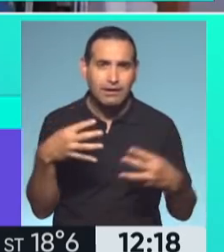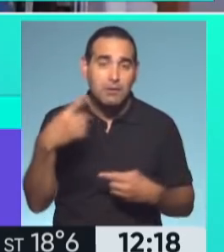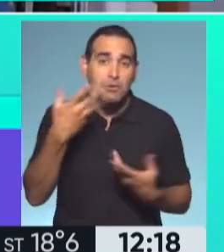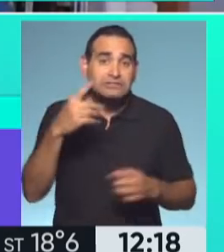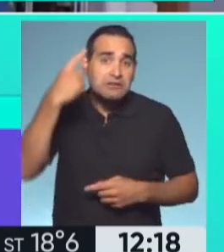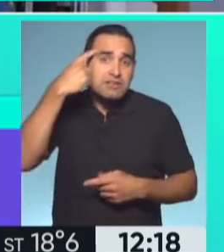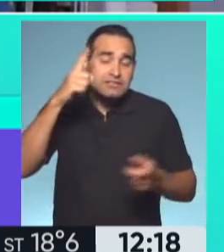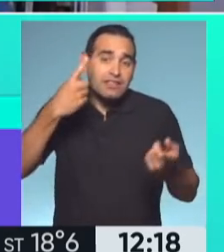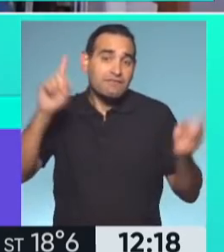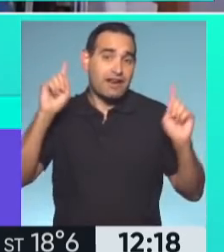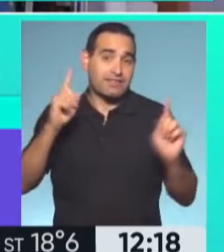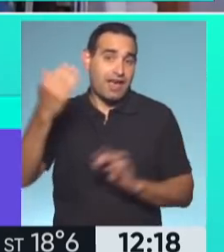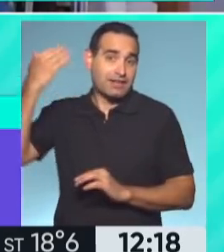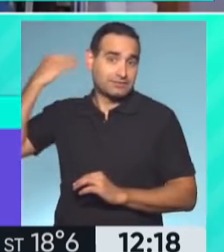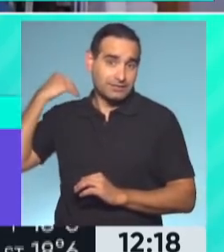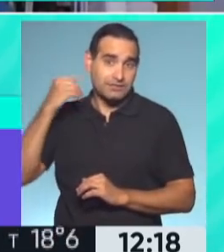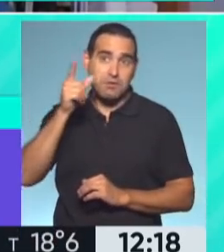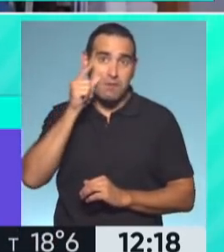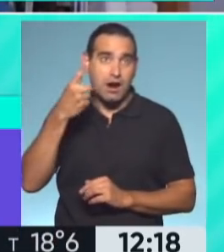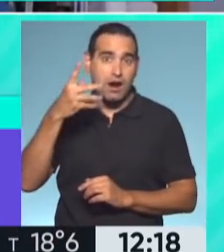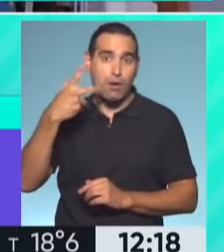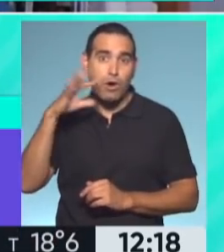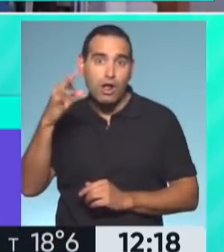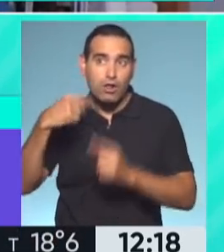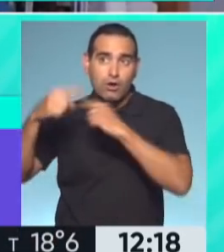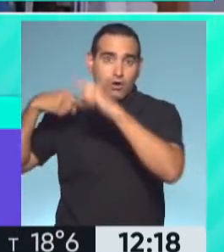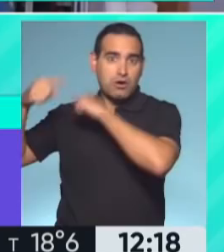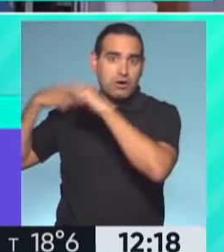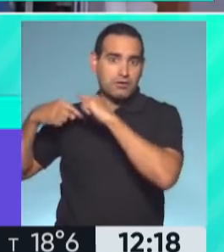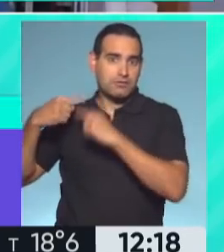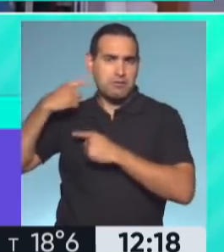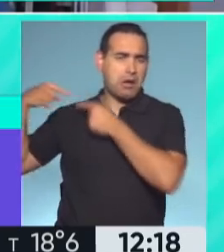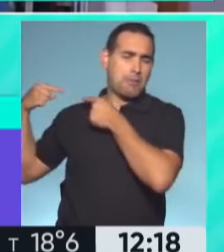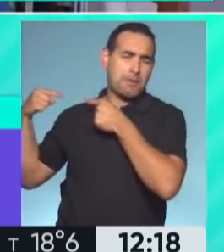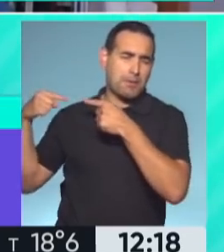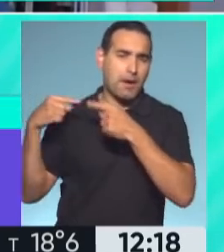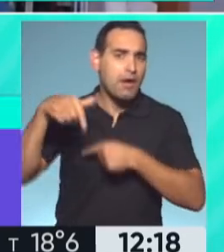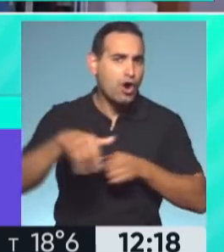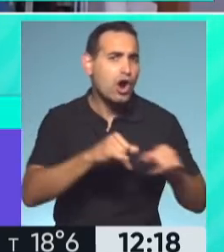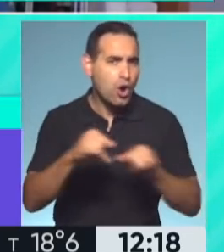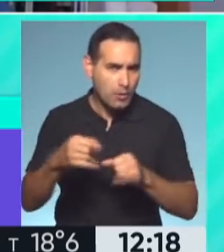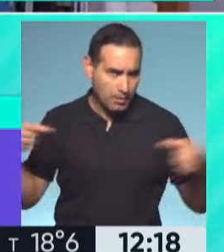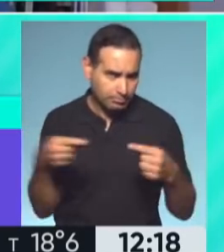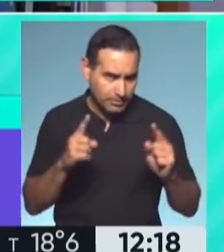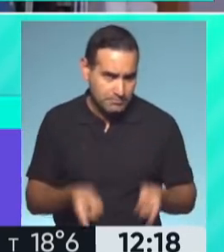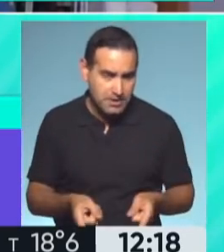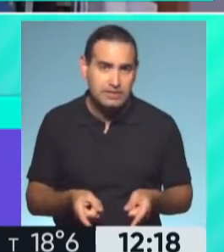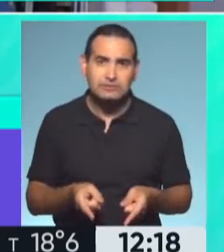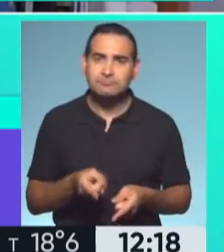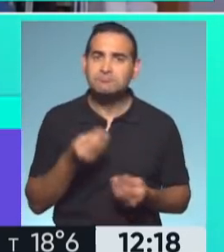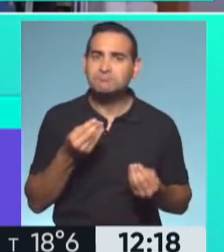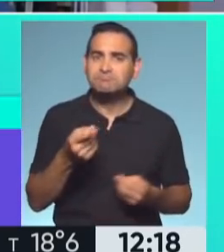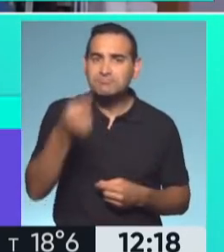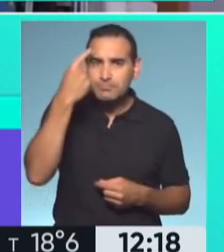muy diferente a la que tienen sus padres, sus abuelos y en general la población adulta mayor, tanto de Israel como de Palestina? ¿Cuál es la visión que